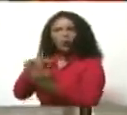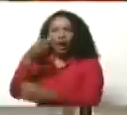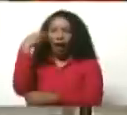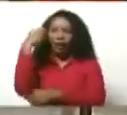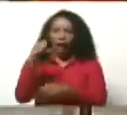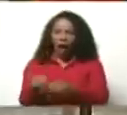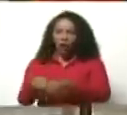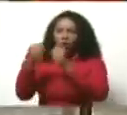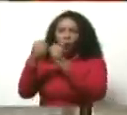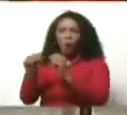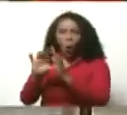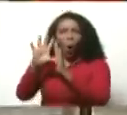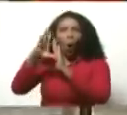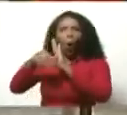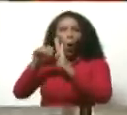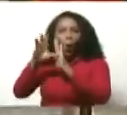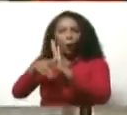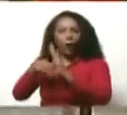resquebrajó,